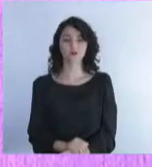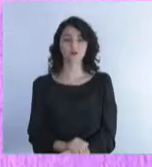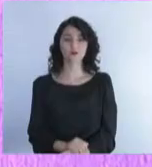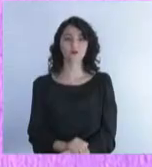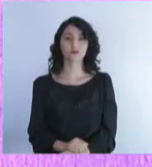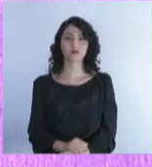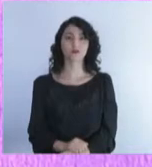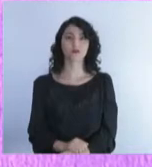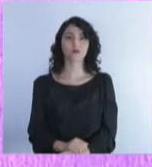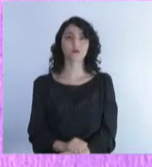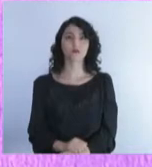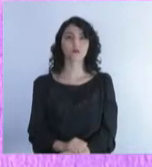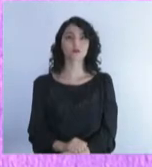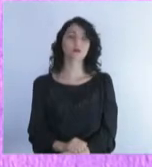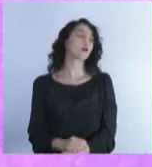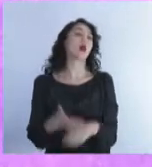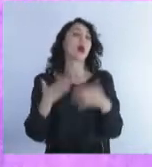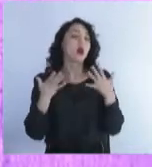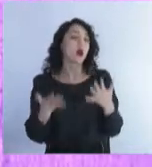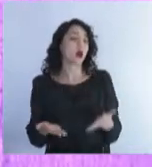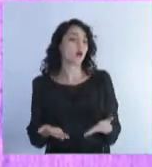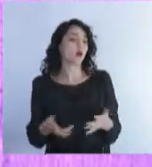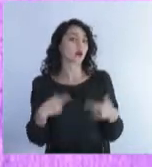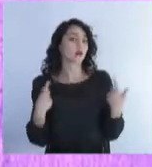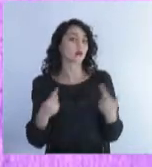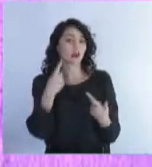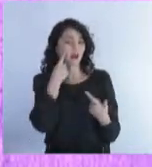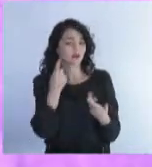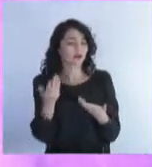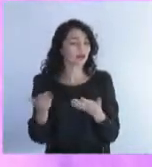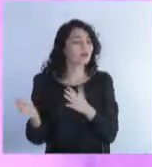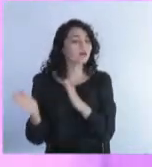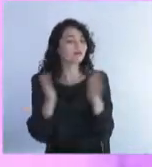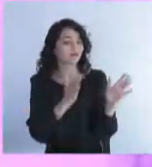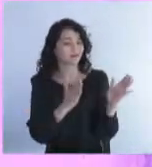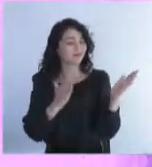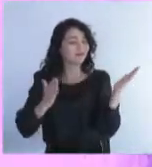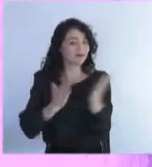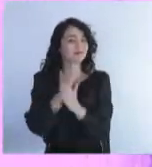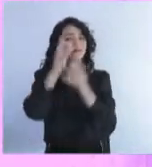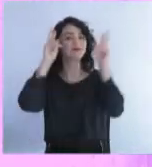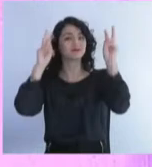Ahora vamos a dar paso a lo que nos convoca. Hoy